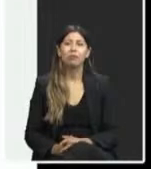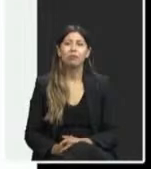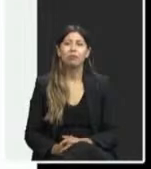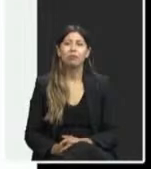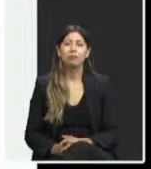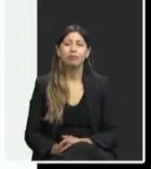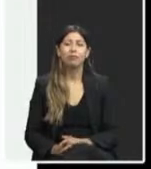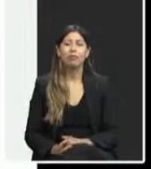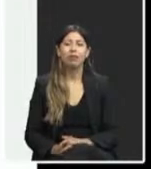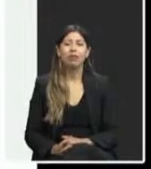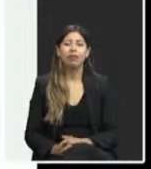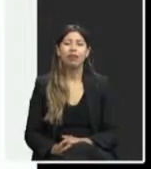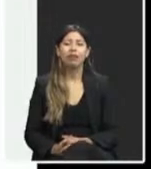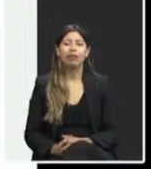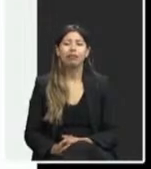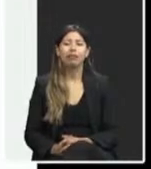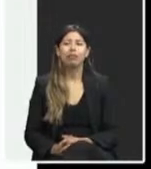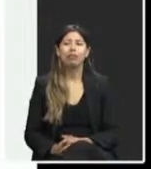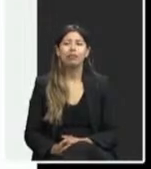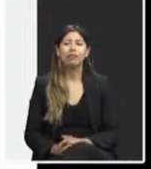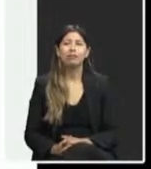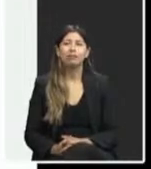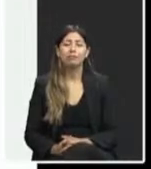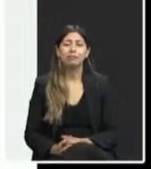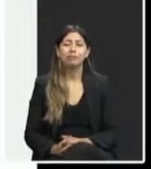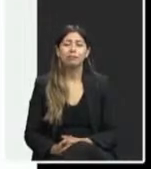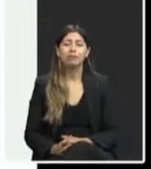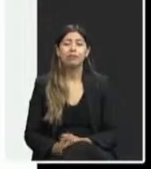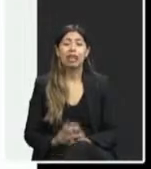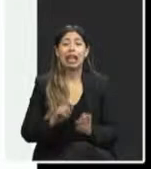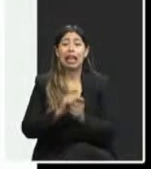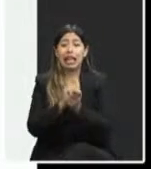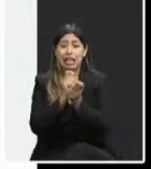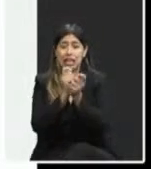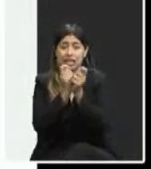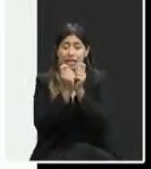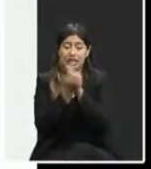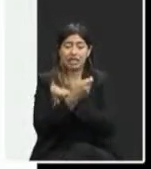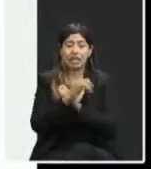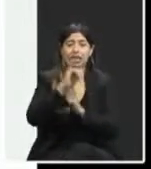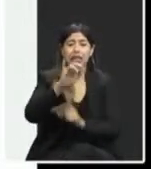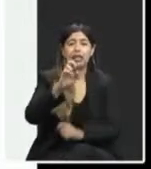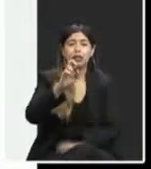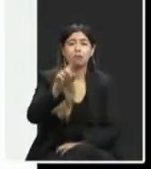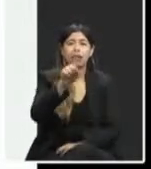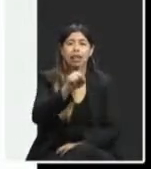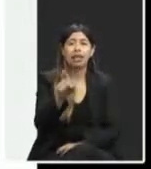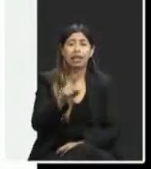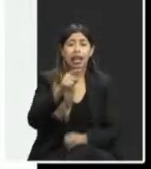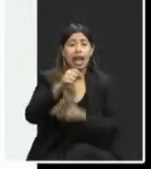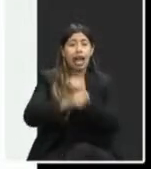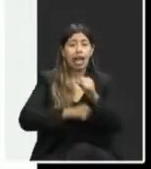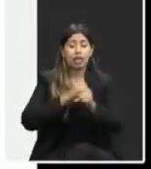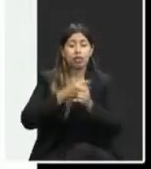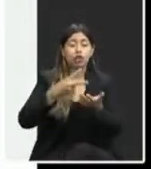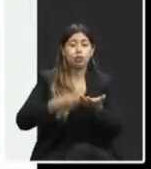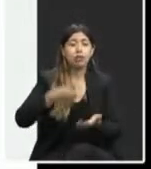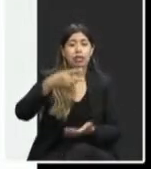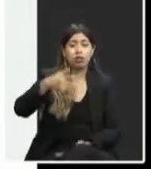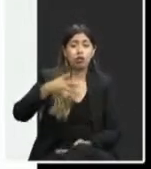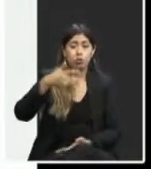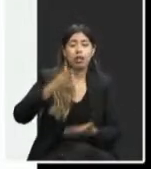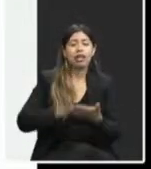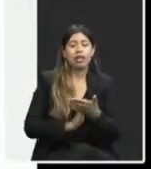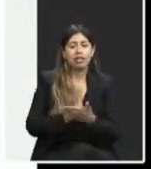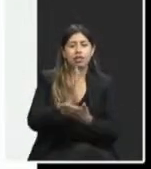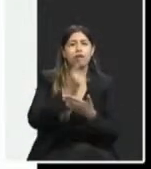estos cambios transformativos, de hecho, la evaluación global de la IPBES en el 2019 los inició, pero nosotros